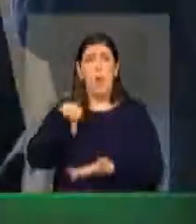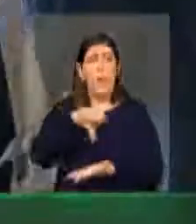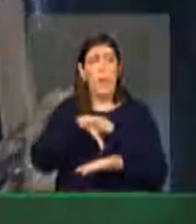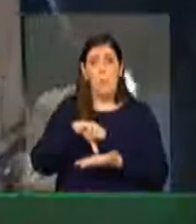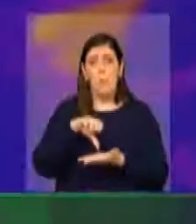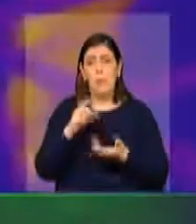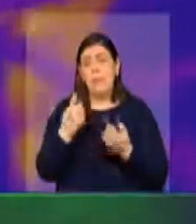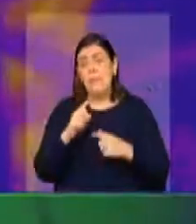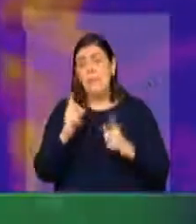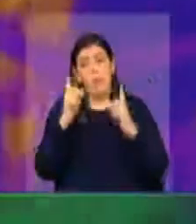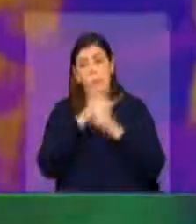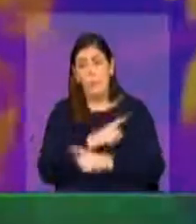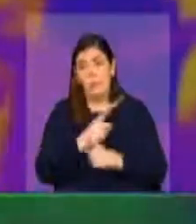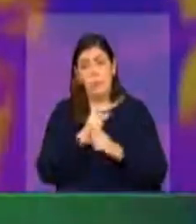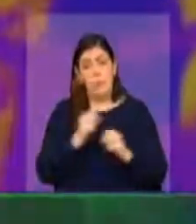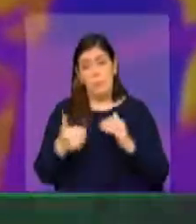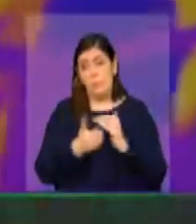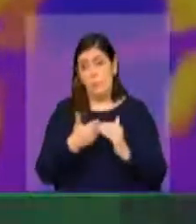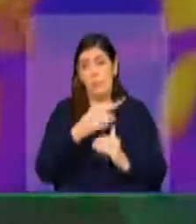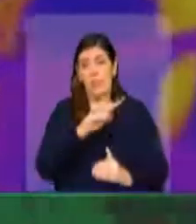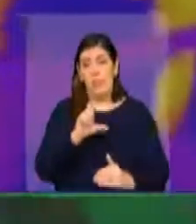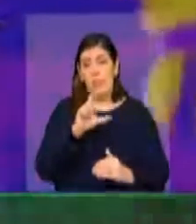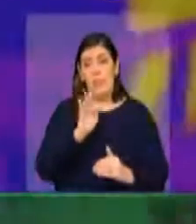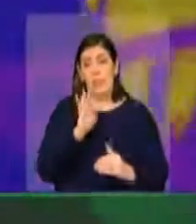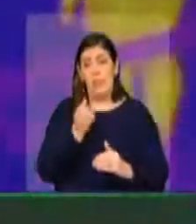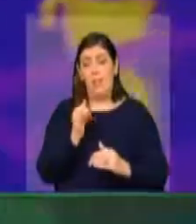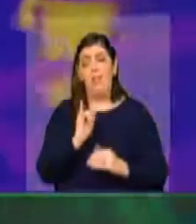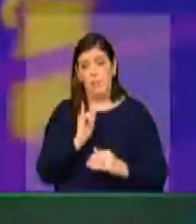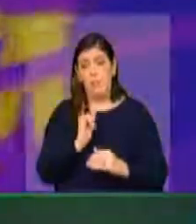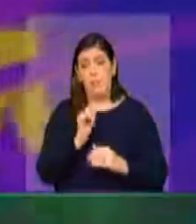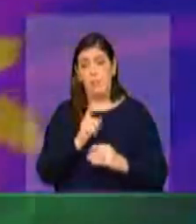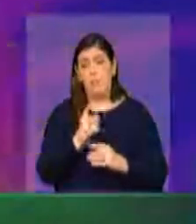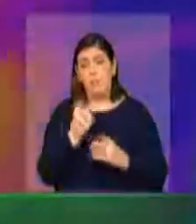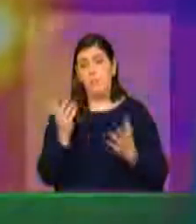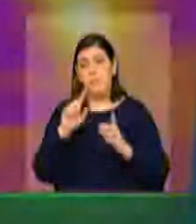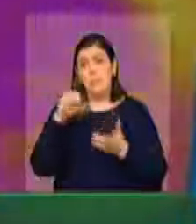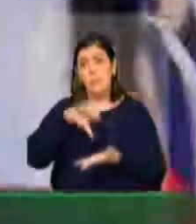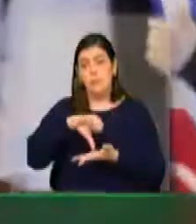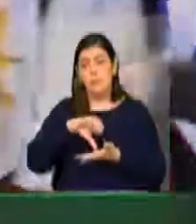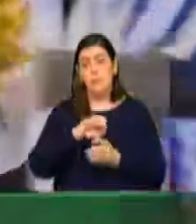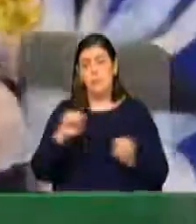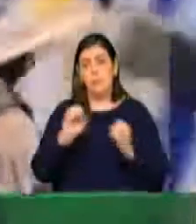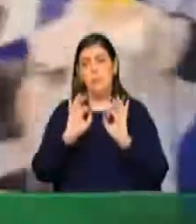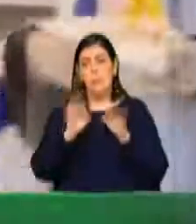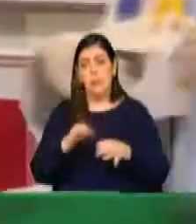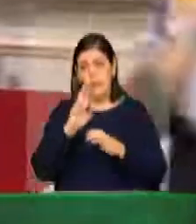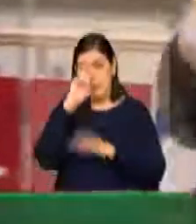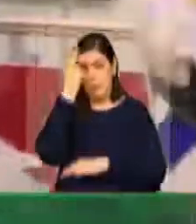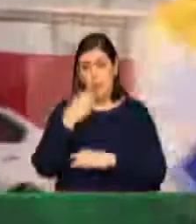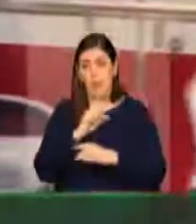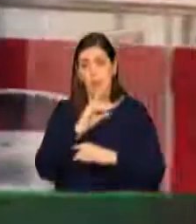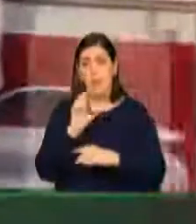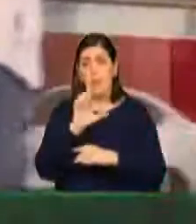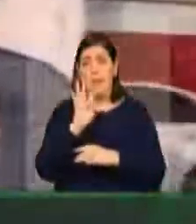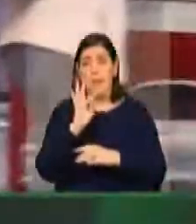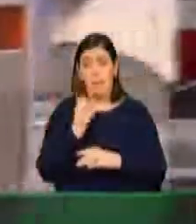bueno, hoy el principal riesgo de entrada a la variante Delta está en esos casos importados, y claramente la variante